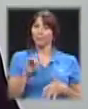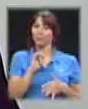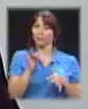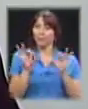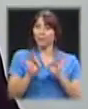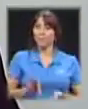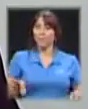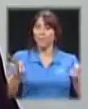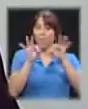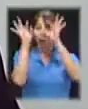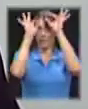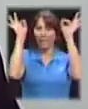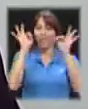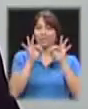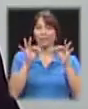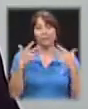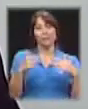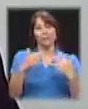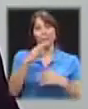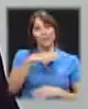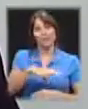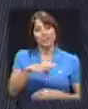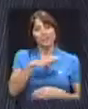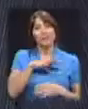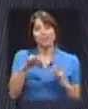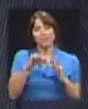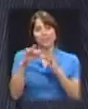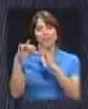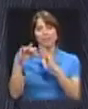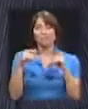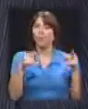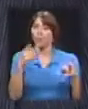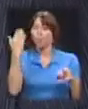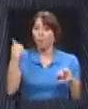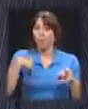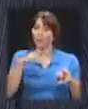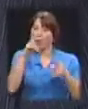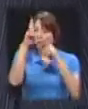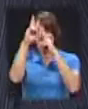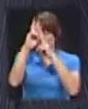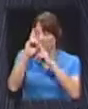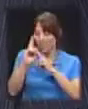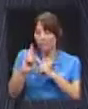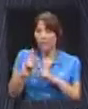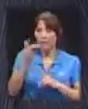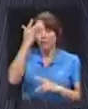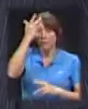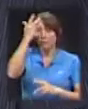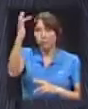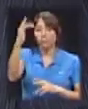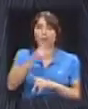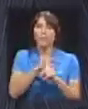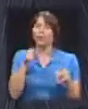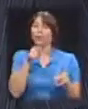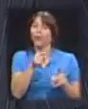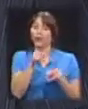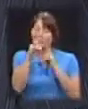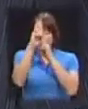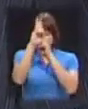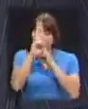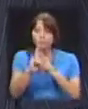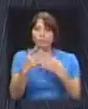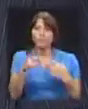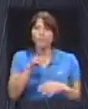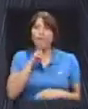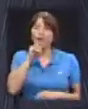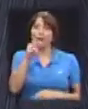eso fue un rasgo muy especial de un hombre muy humilde, brillante, pero esa sencillez era lo que realmente a mí